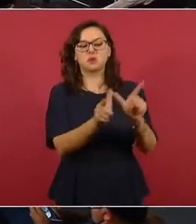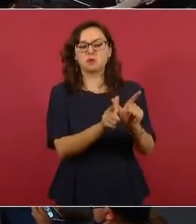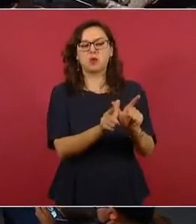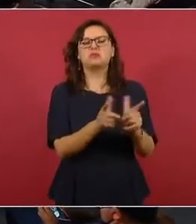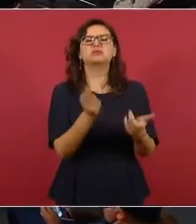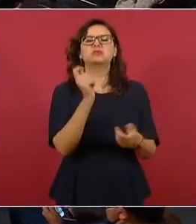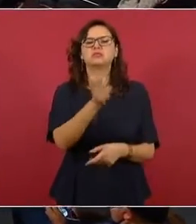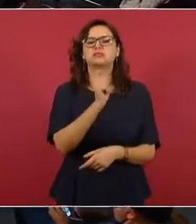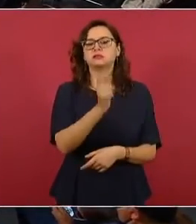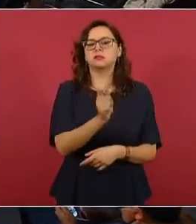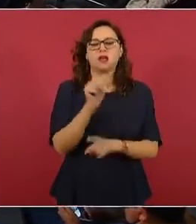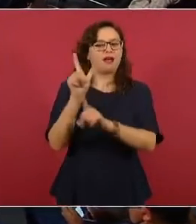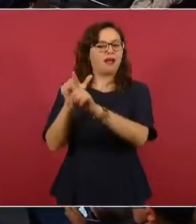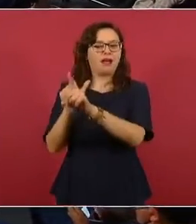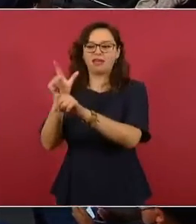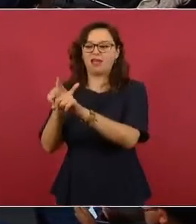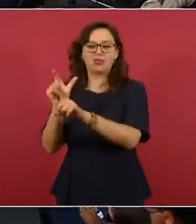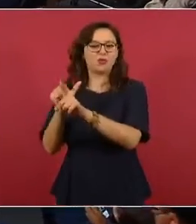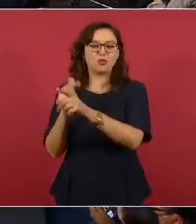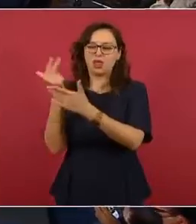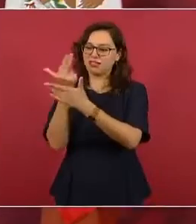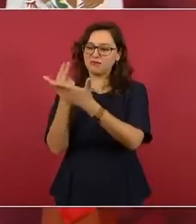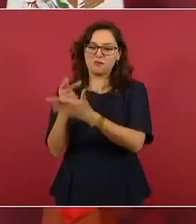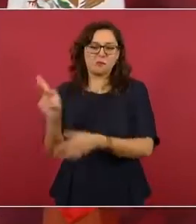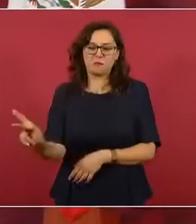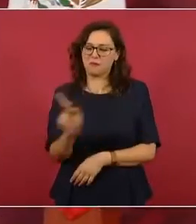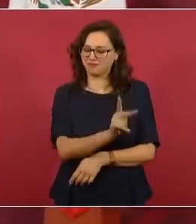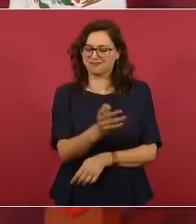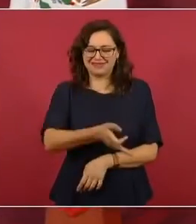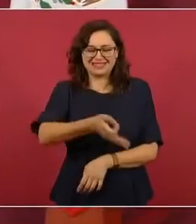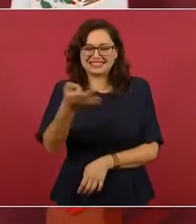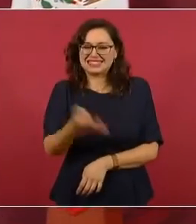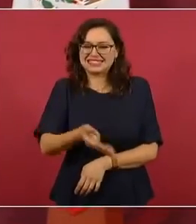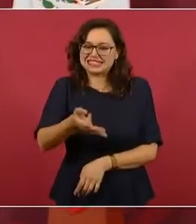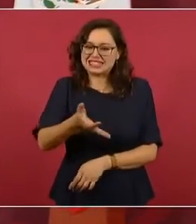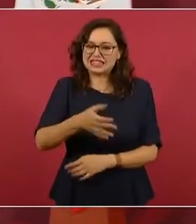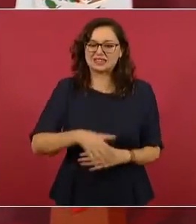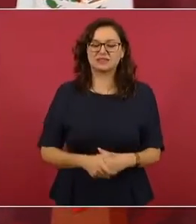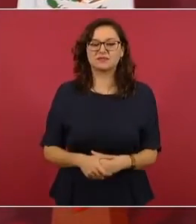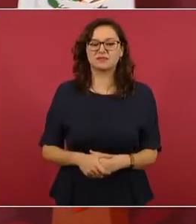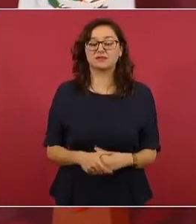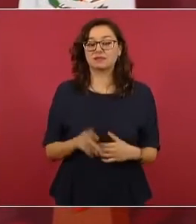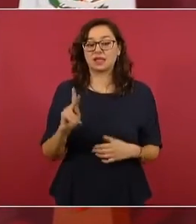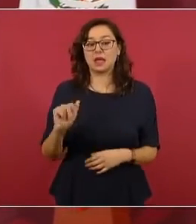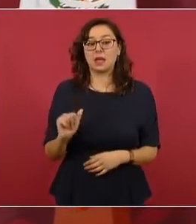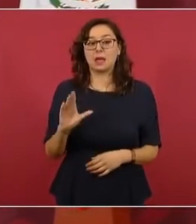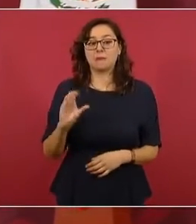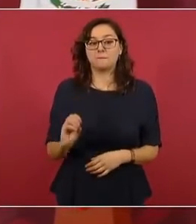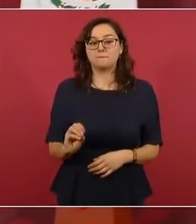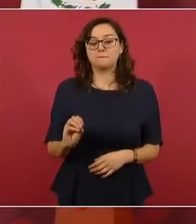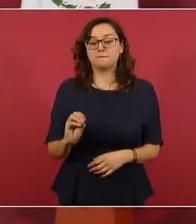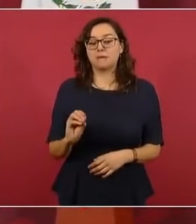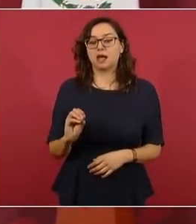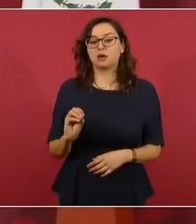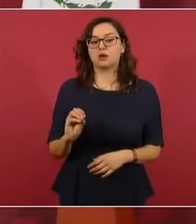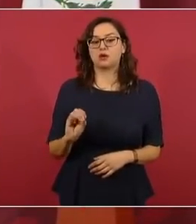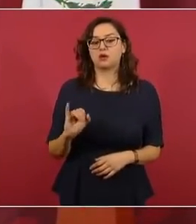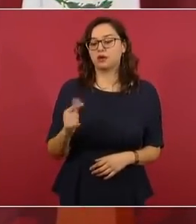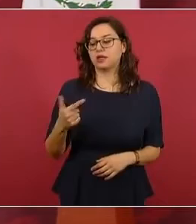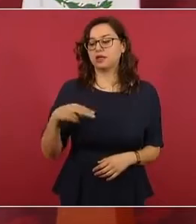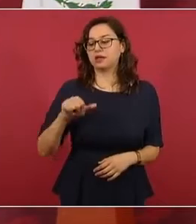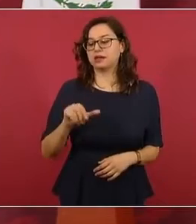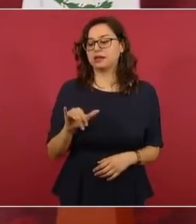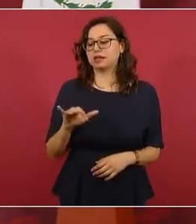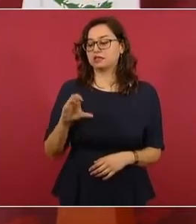de Paco Ignacio Taibo, tiene muy buenos libros es uno de los mejores escritores de